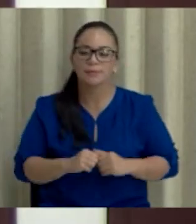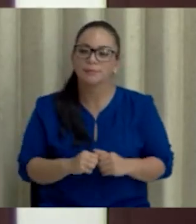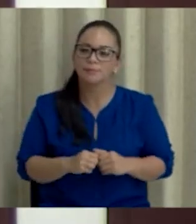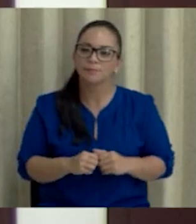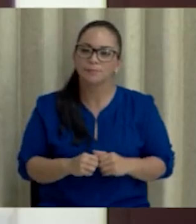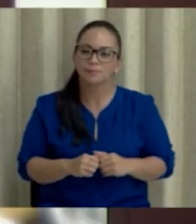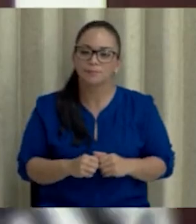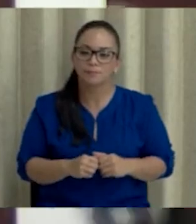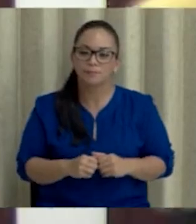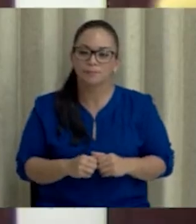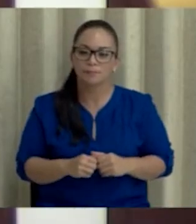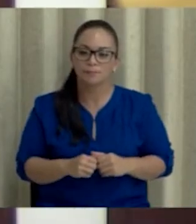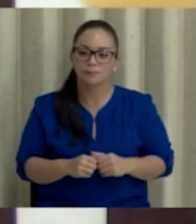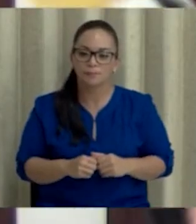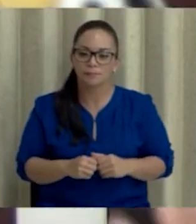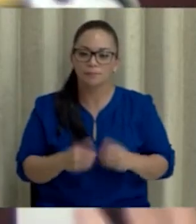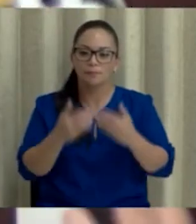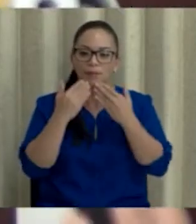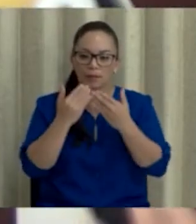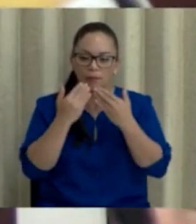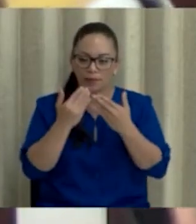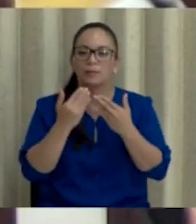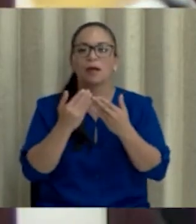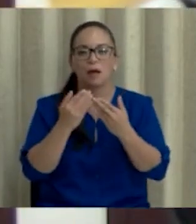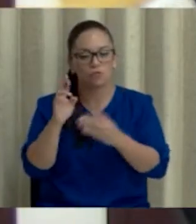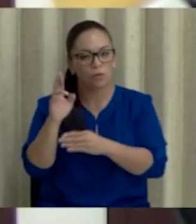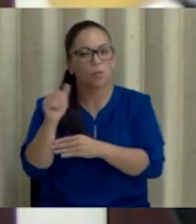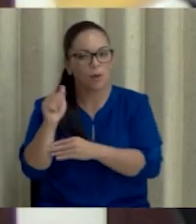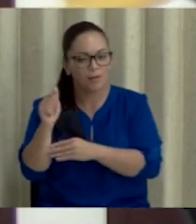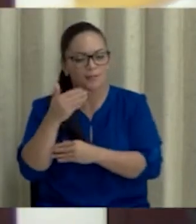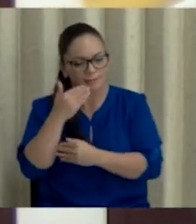Agradecerle también a Rodrigo Arias,